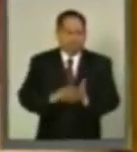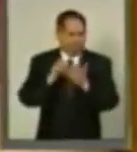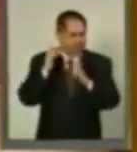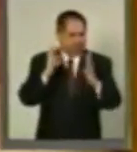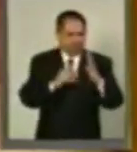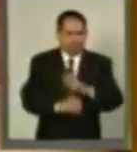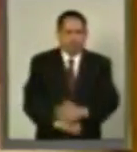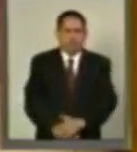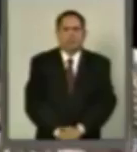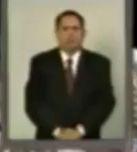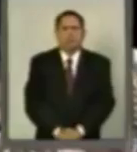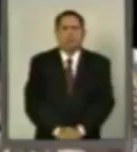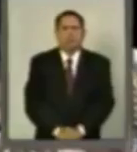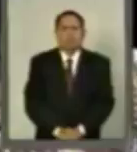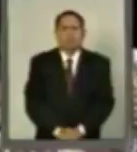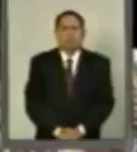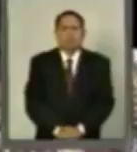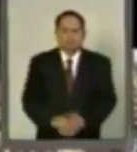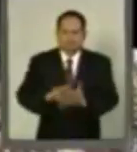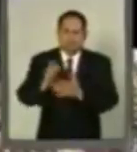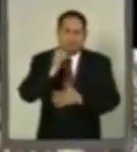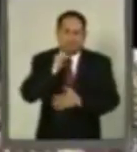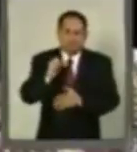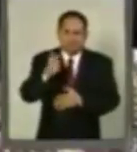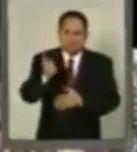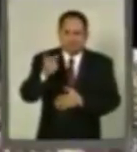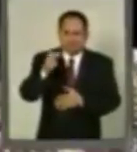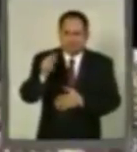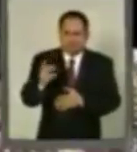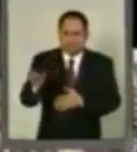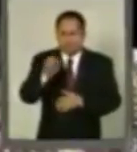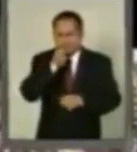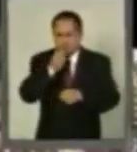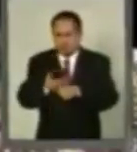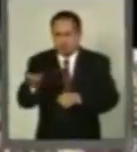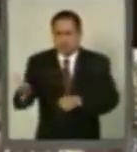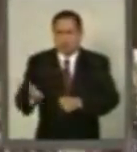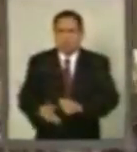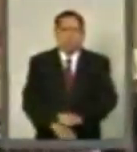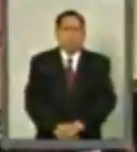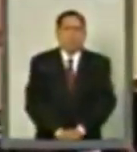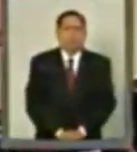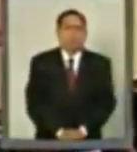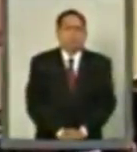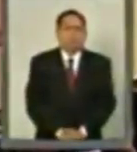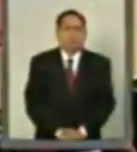Gracias, senador Ernesto Gándara Camus. Señor secretario. Gracias.